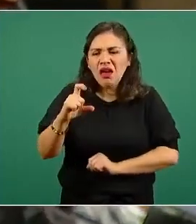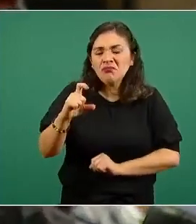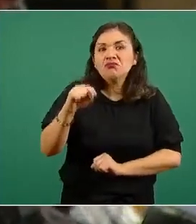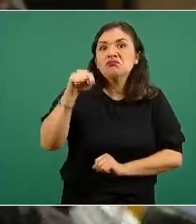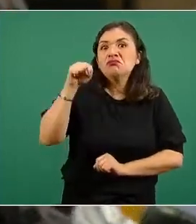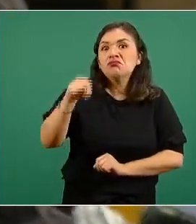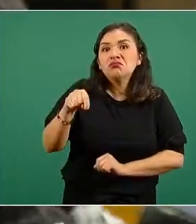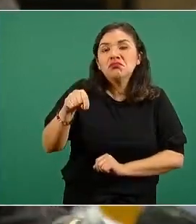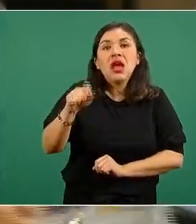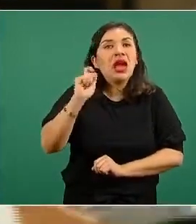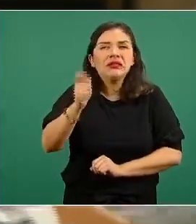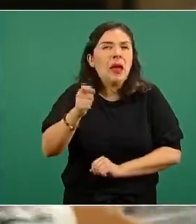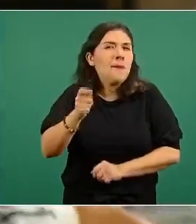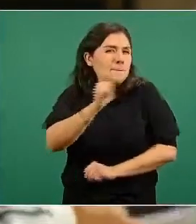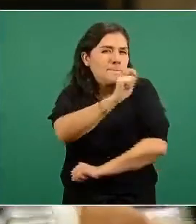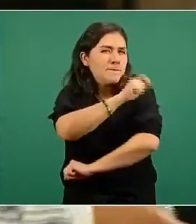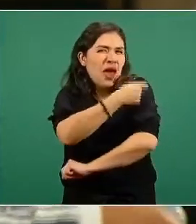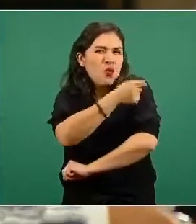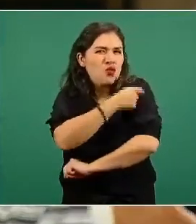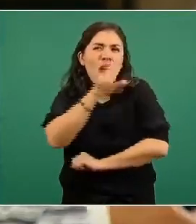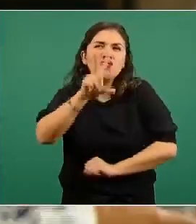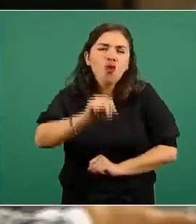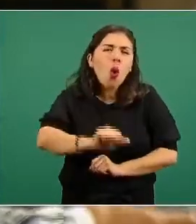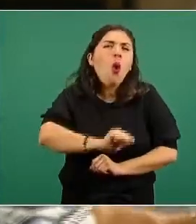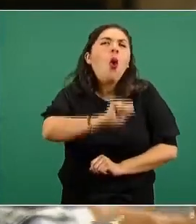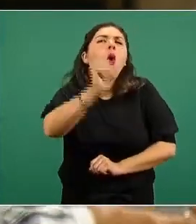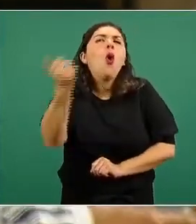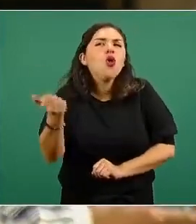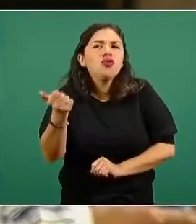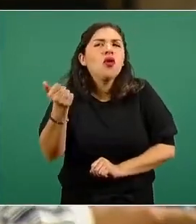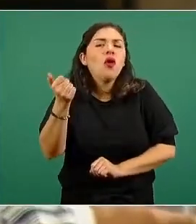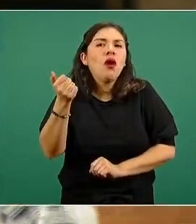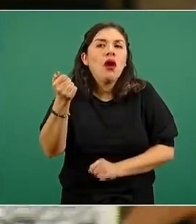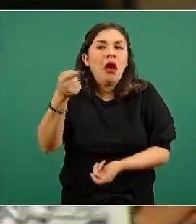sea la vacuna? Bueno, a lo mejor es una tonta la pregunta, pero